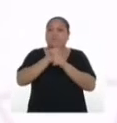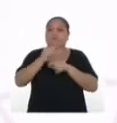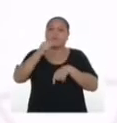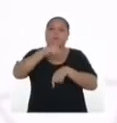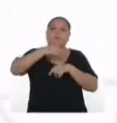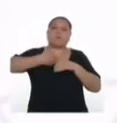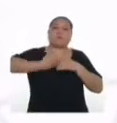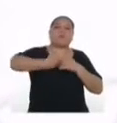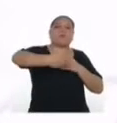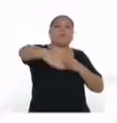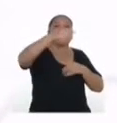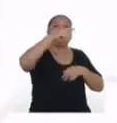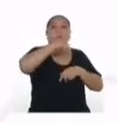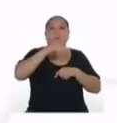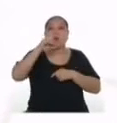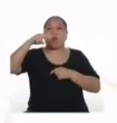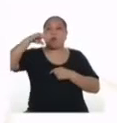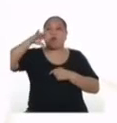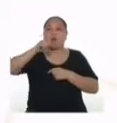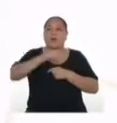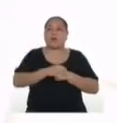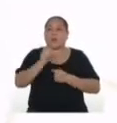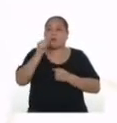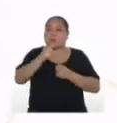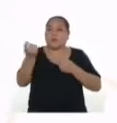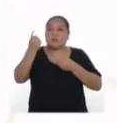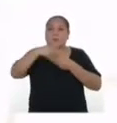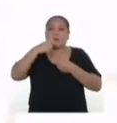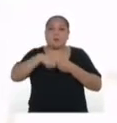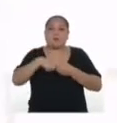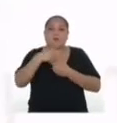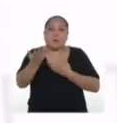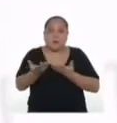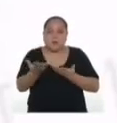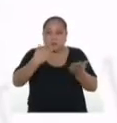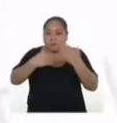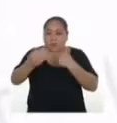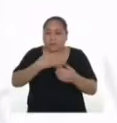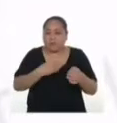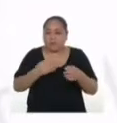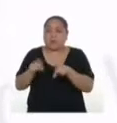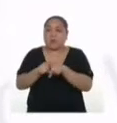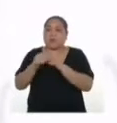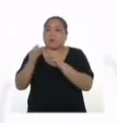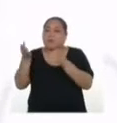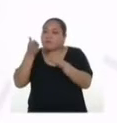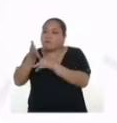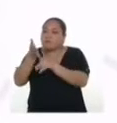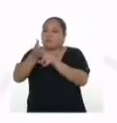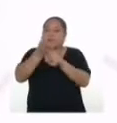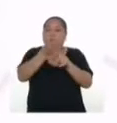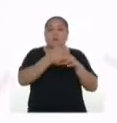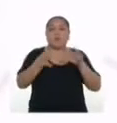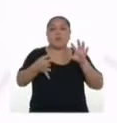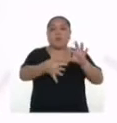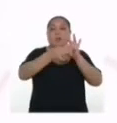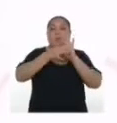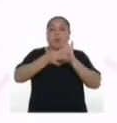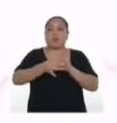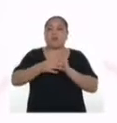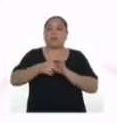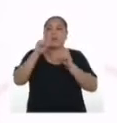de largo plazo de las cuencas, de carácter participativo, concertado y transectorial, con